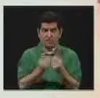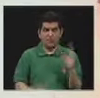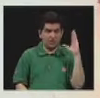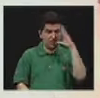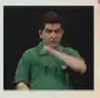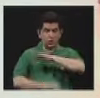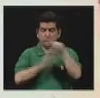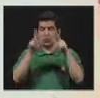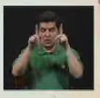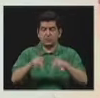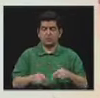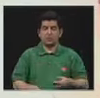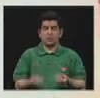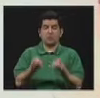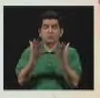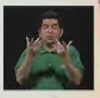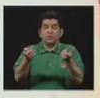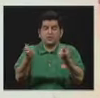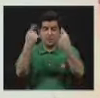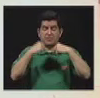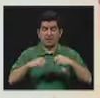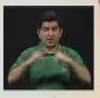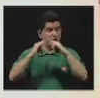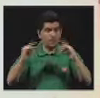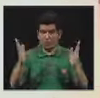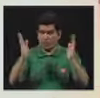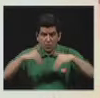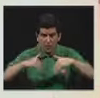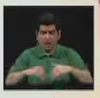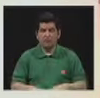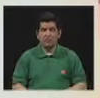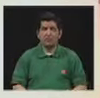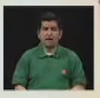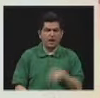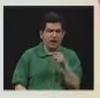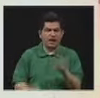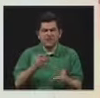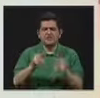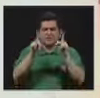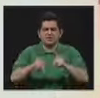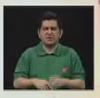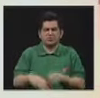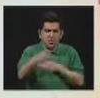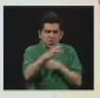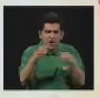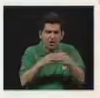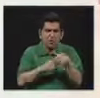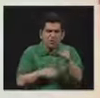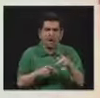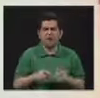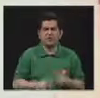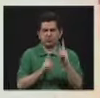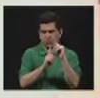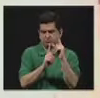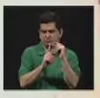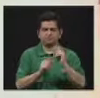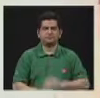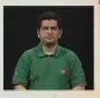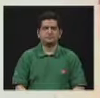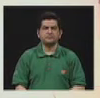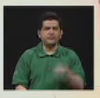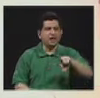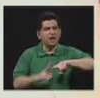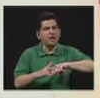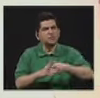que todo mundo, como venía tanta gente a Fortuna y no había dónde hospedarse, entonces la gente hacía un cuartito o sacaba un cuartito y lo rentaba. Esto